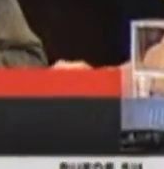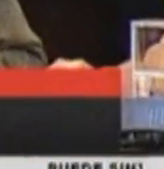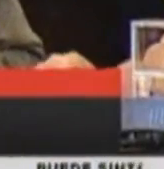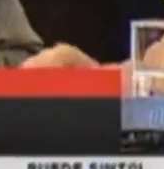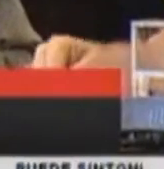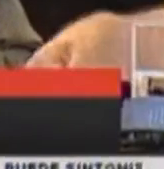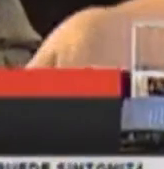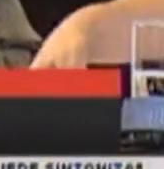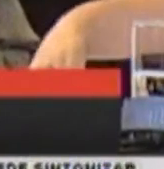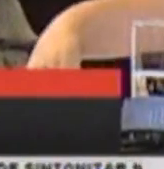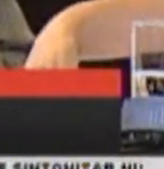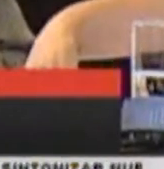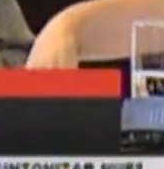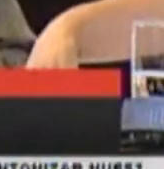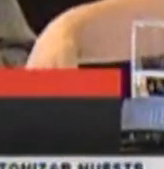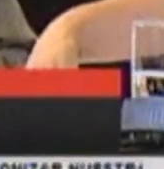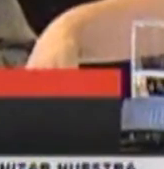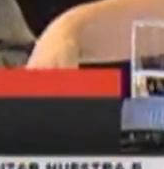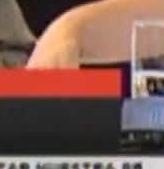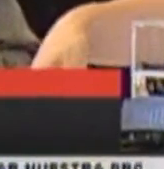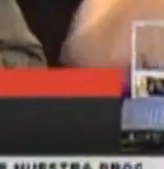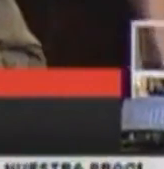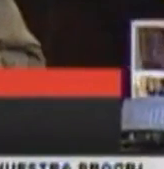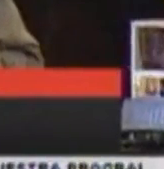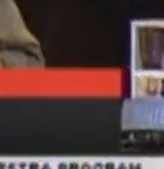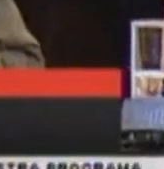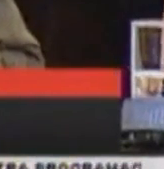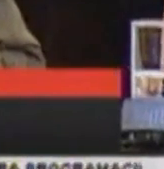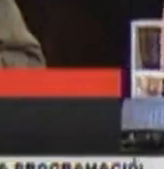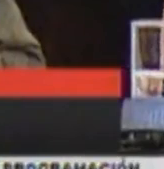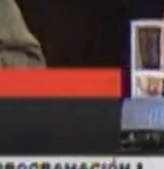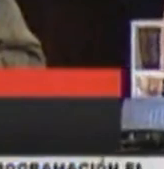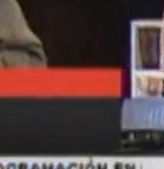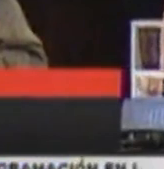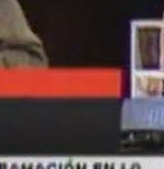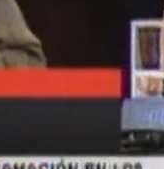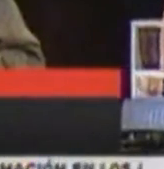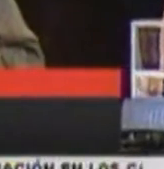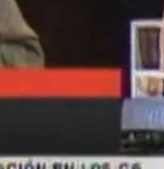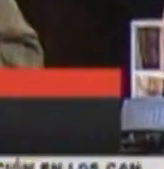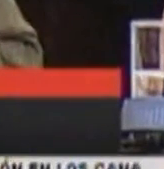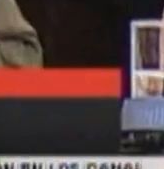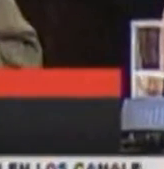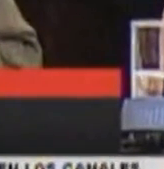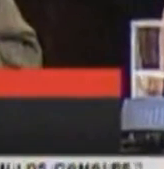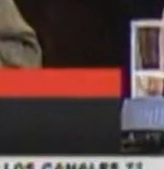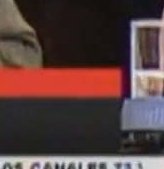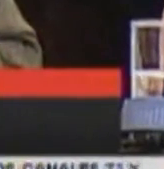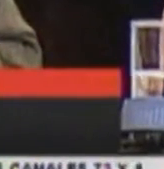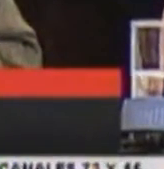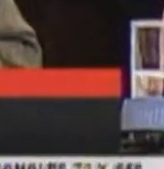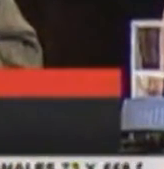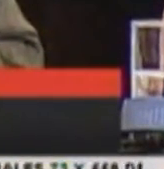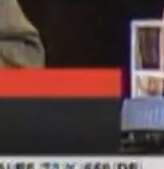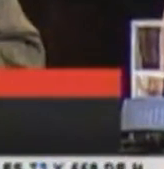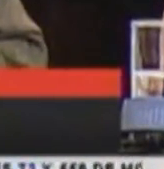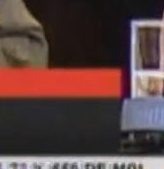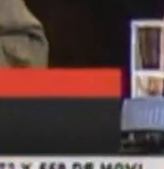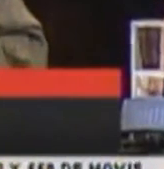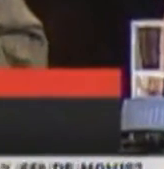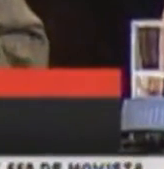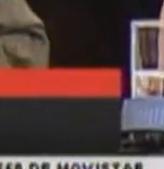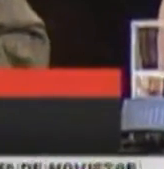ambientales, sociales, económicos e institucionales, y con las mejores prácticas de